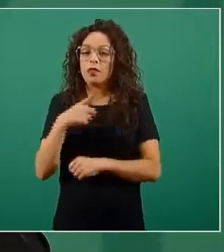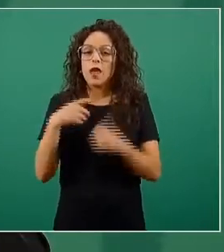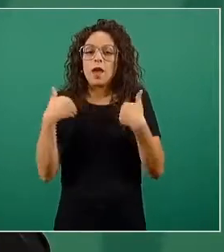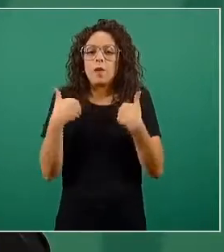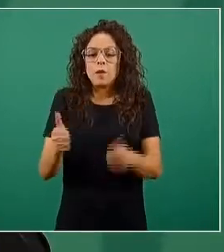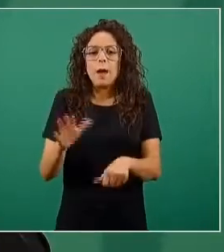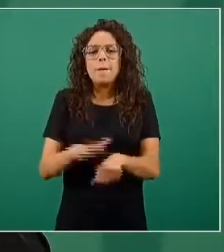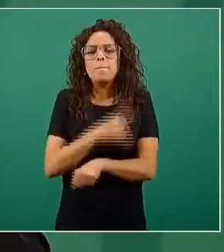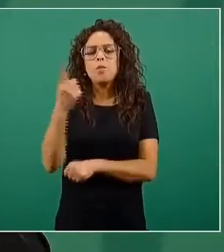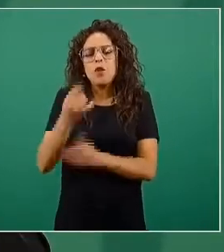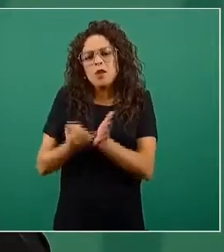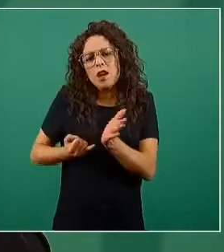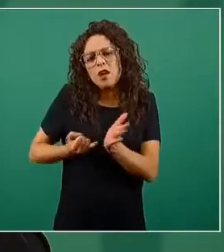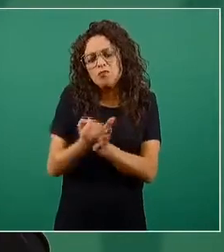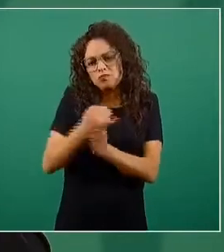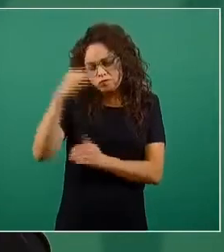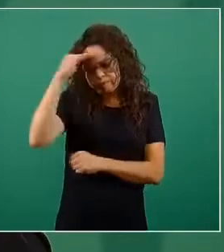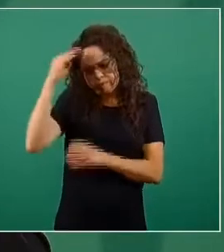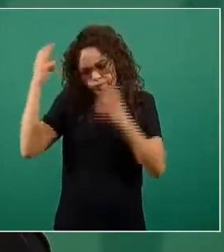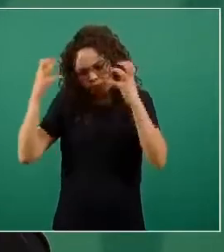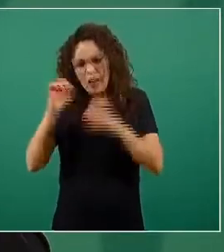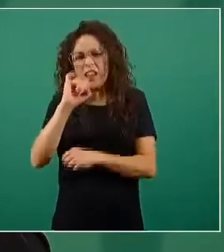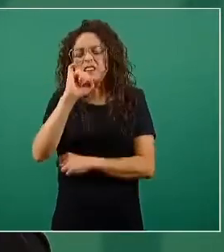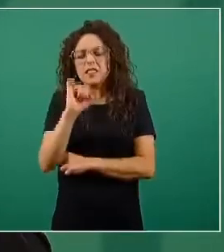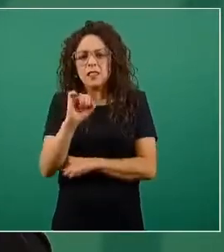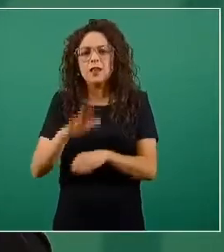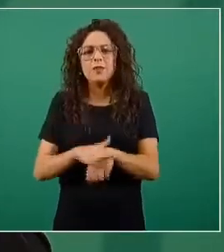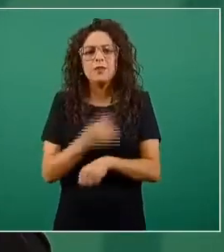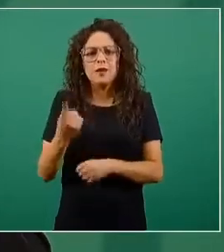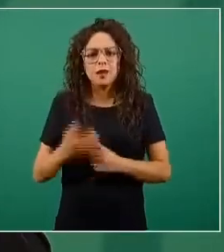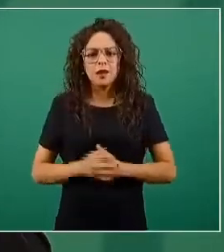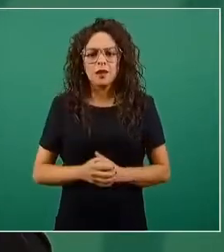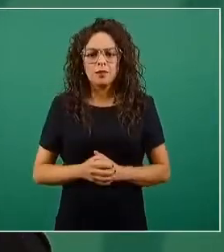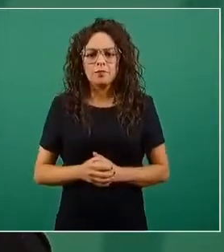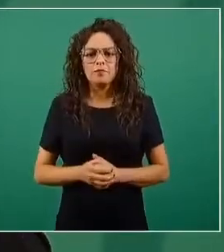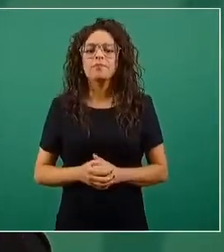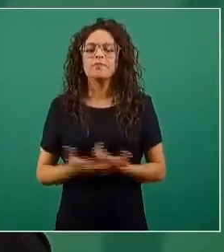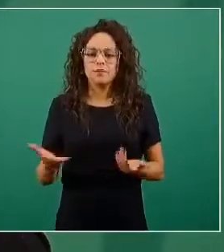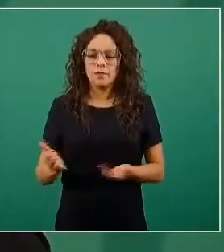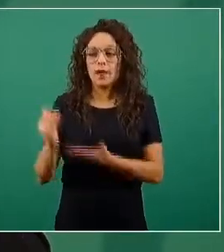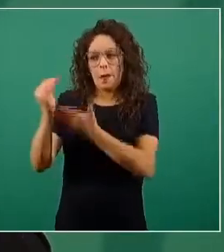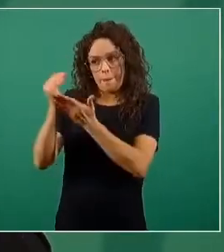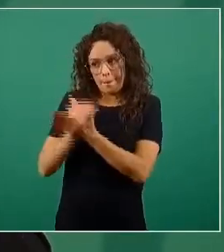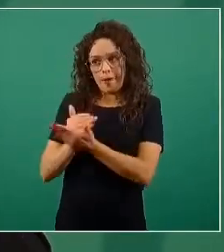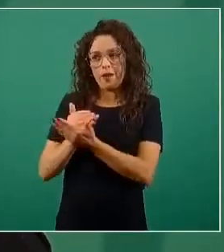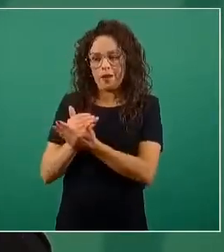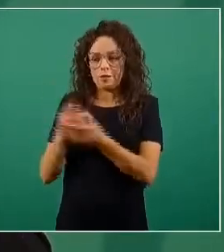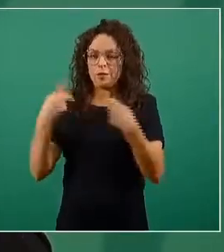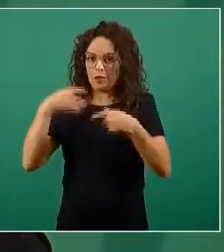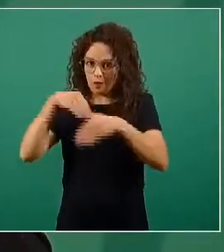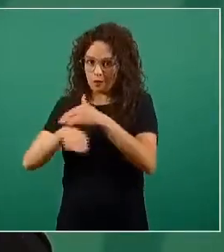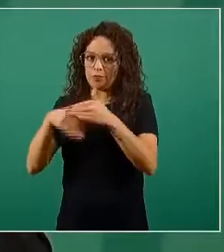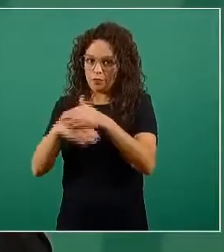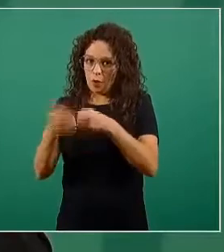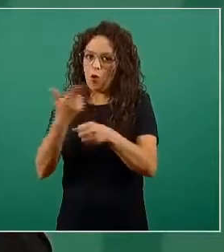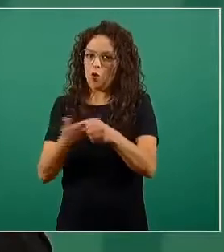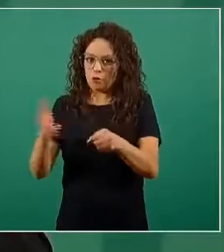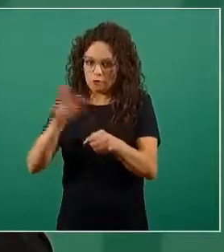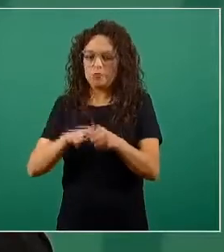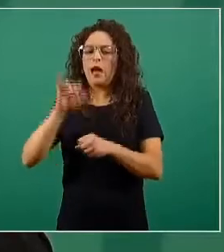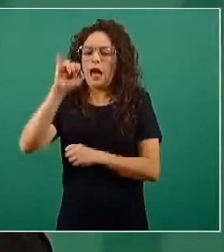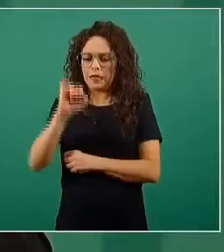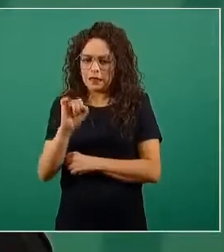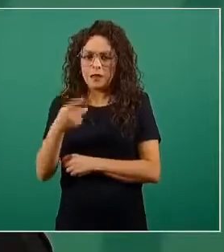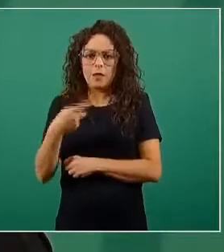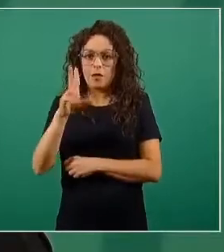ha tomado tiene que ver sí con esta disminución, sí con otros factores que van más allá de salud, pero que